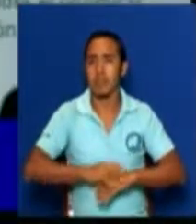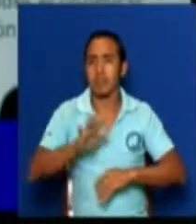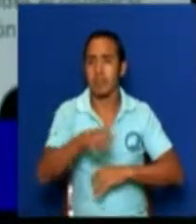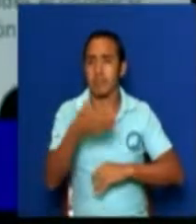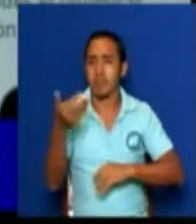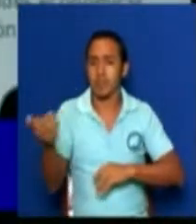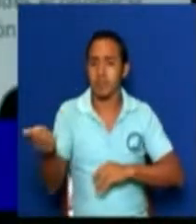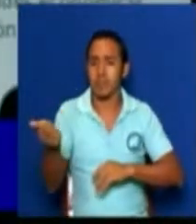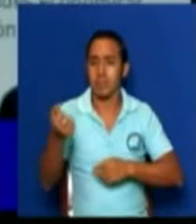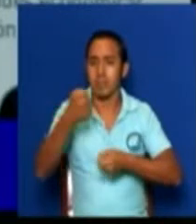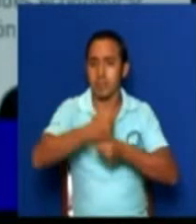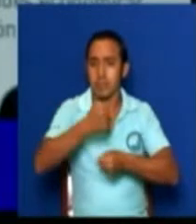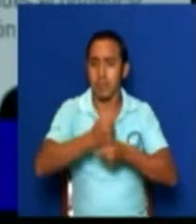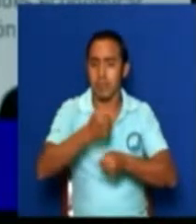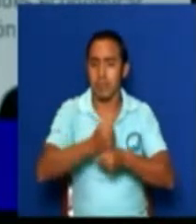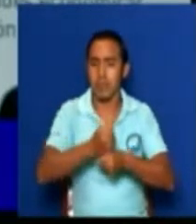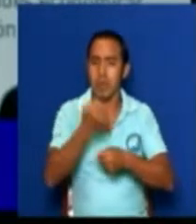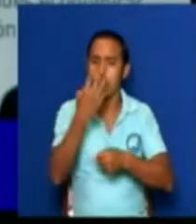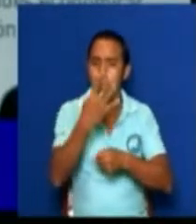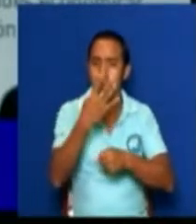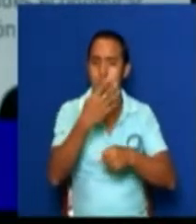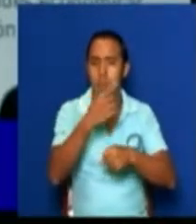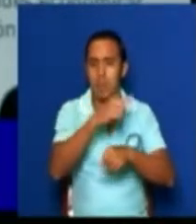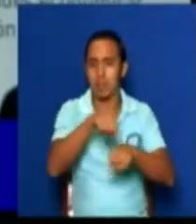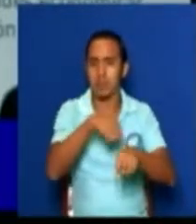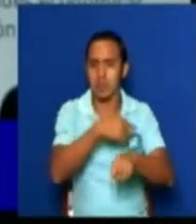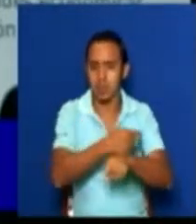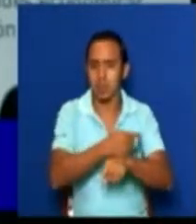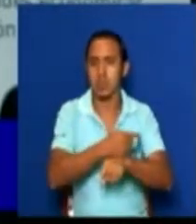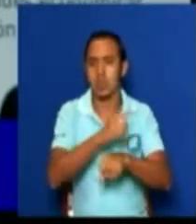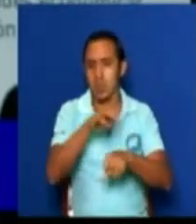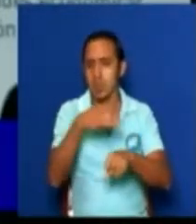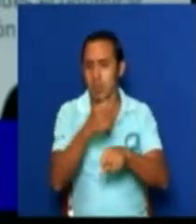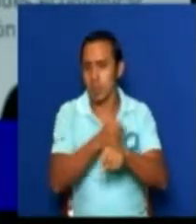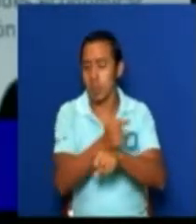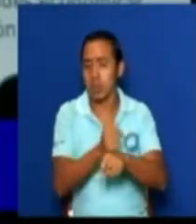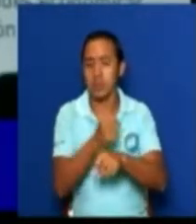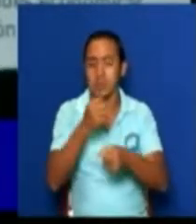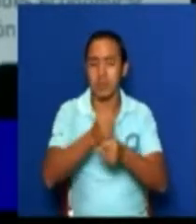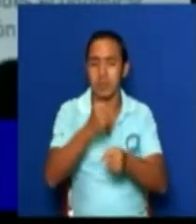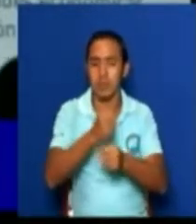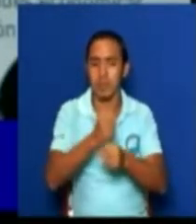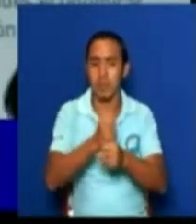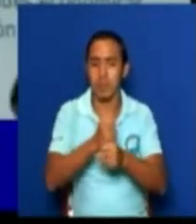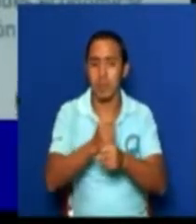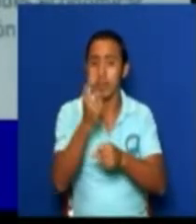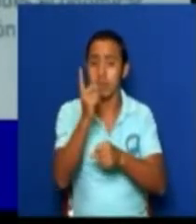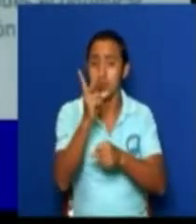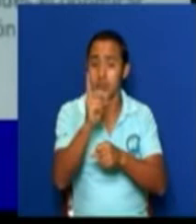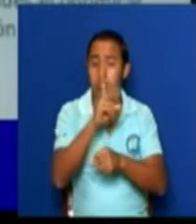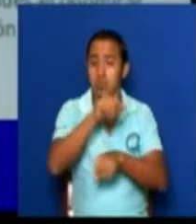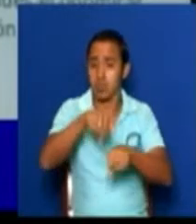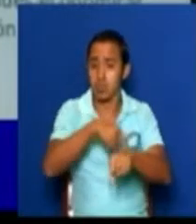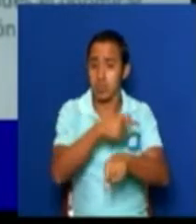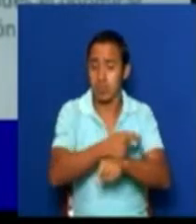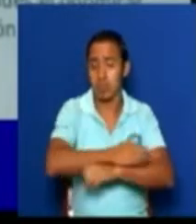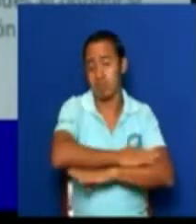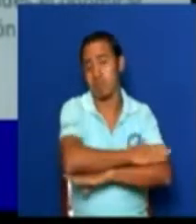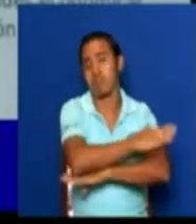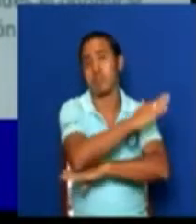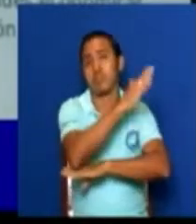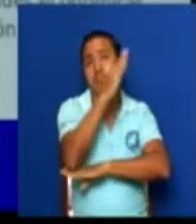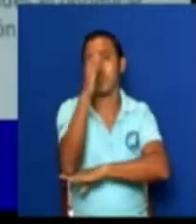Otra es las jornadas 4x4, el modelo de Gildan, que esta modalidad permite trabajar durante 12 horas diarias